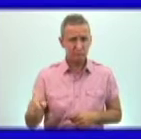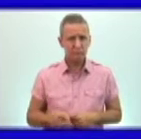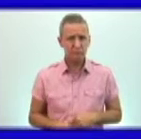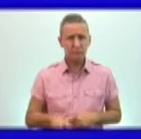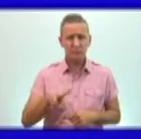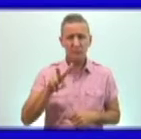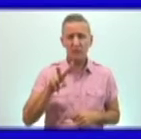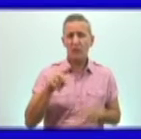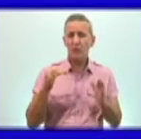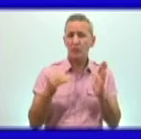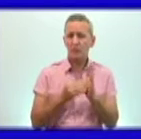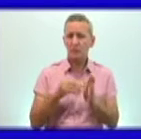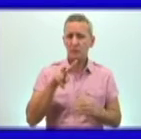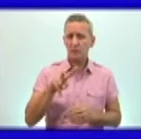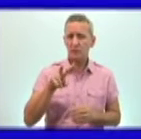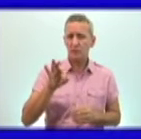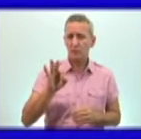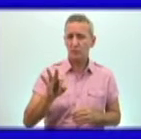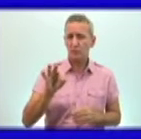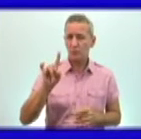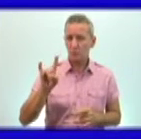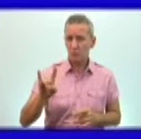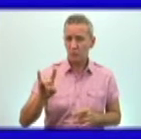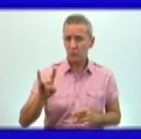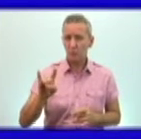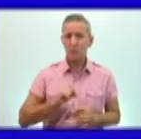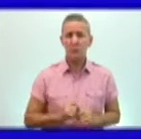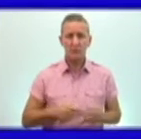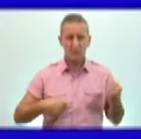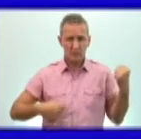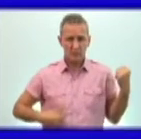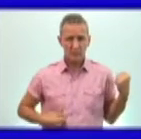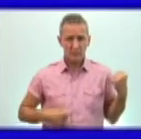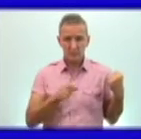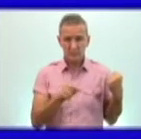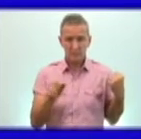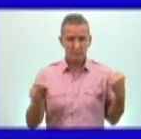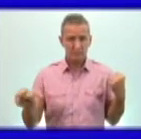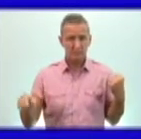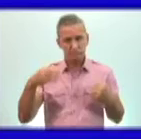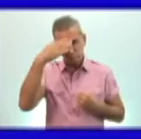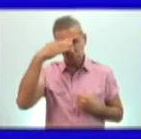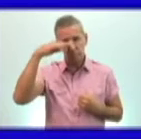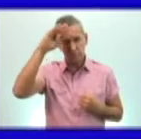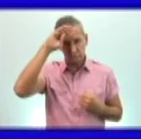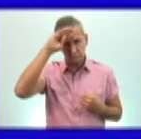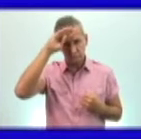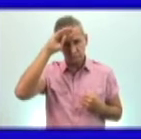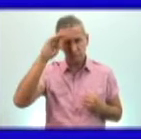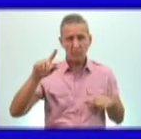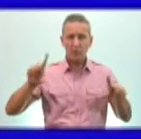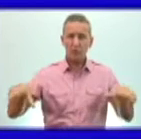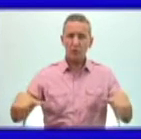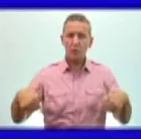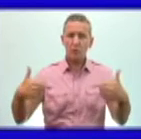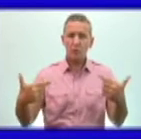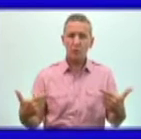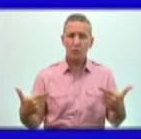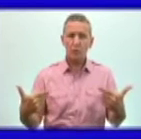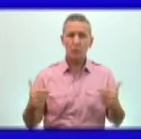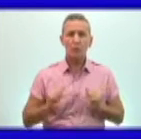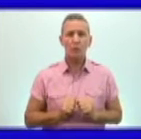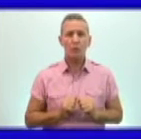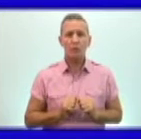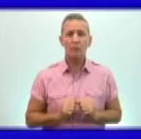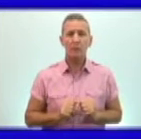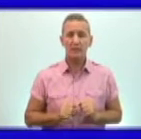2.289 compatriotas que habían caído fundamentalmente cumpliendo misión internacionalista en África, con